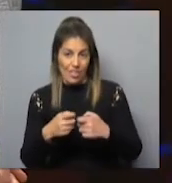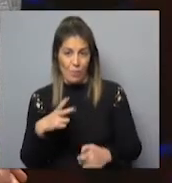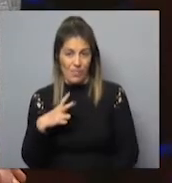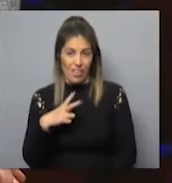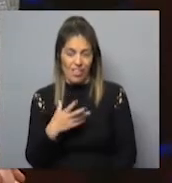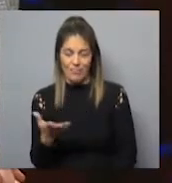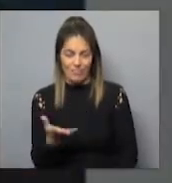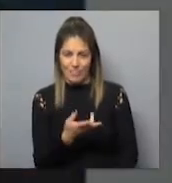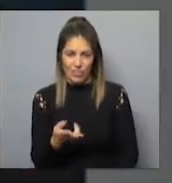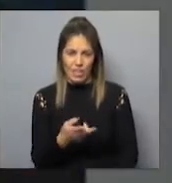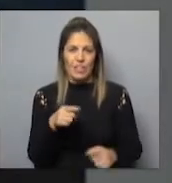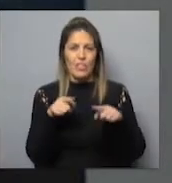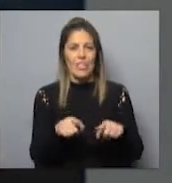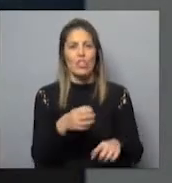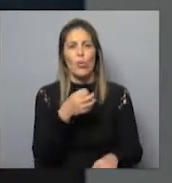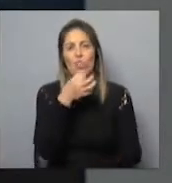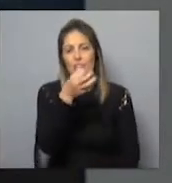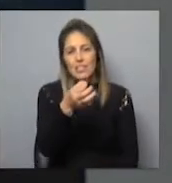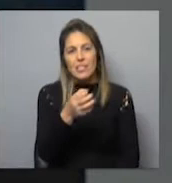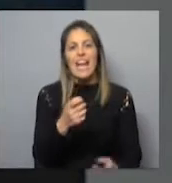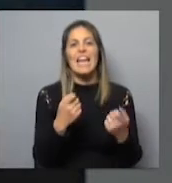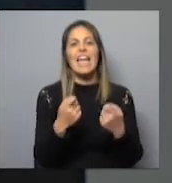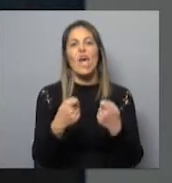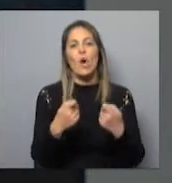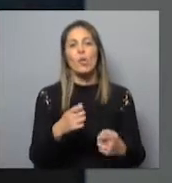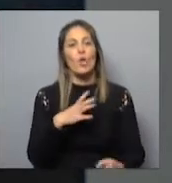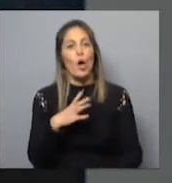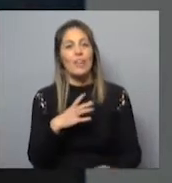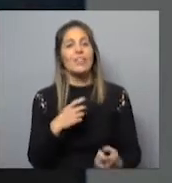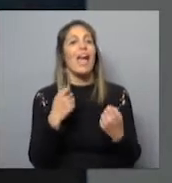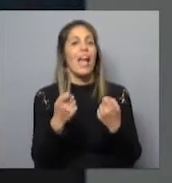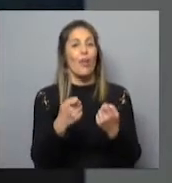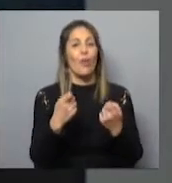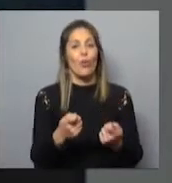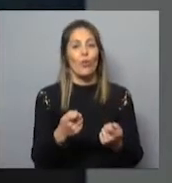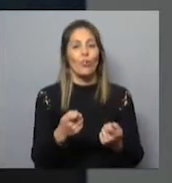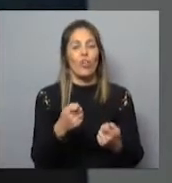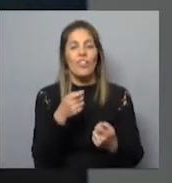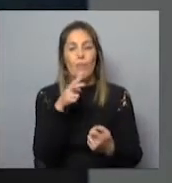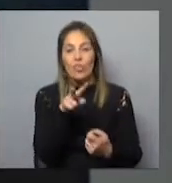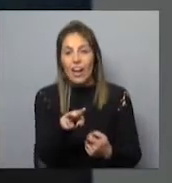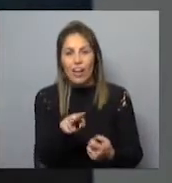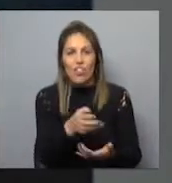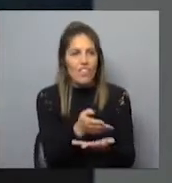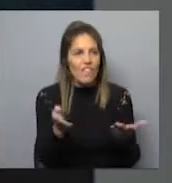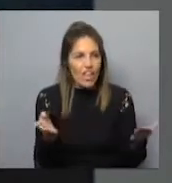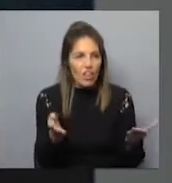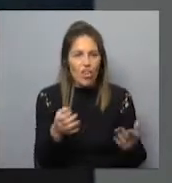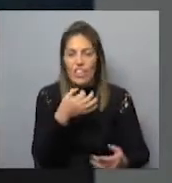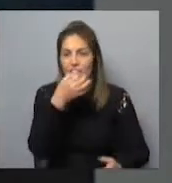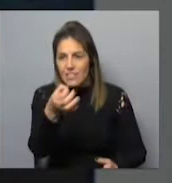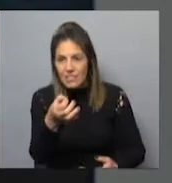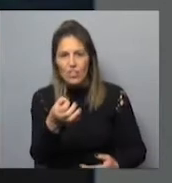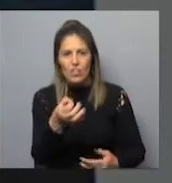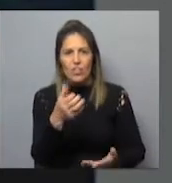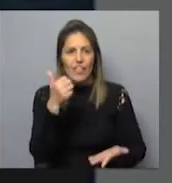y bueno en esto como decís qué costo tiene y tiene el costo de visibilizar lo tiene el costo de decirlo tiene el costo